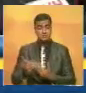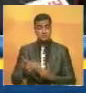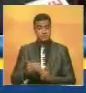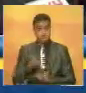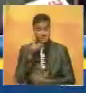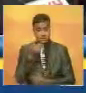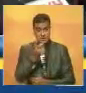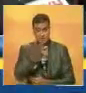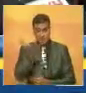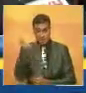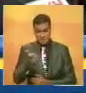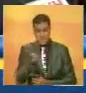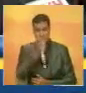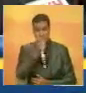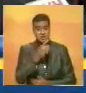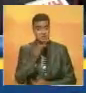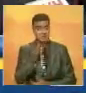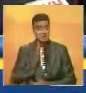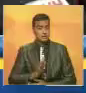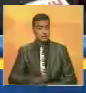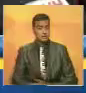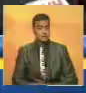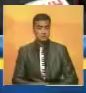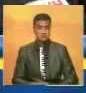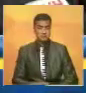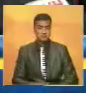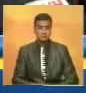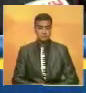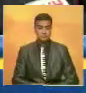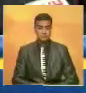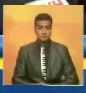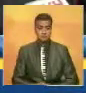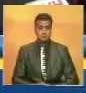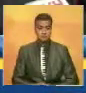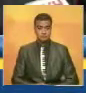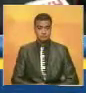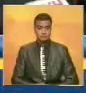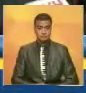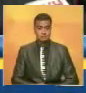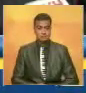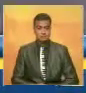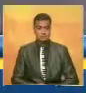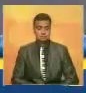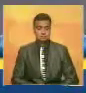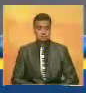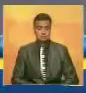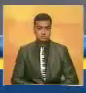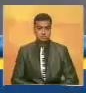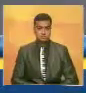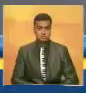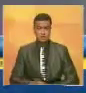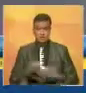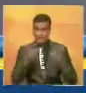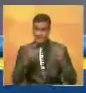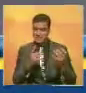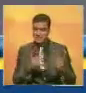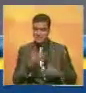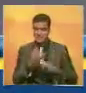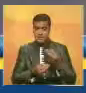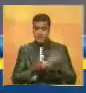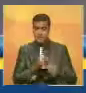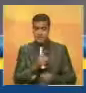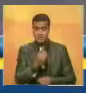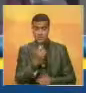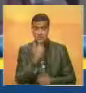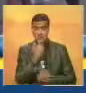ese vehículo le efectuaron múltiples disparos que le causaron la muerte. Por las características del hecho,